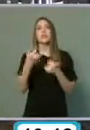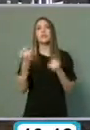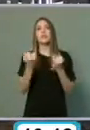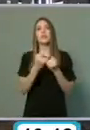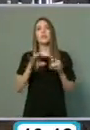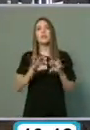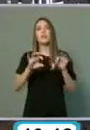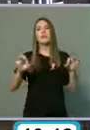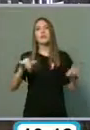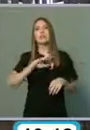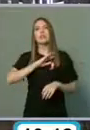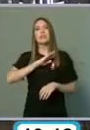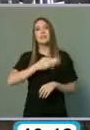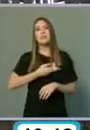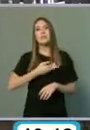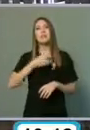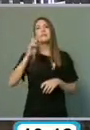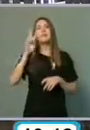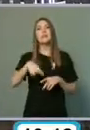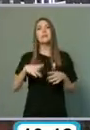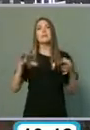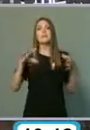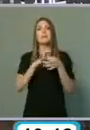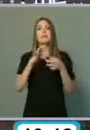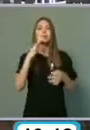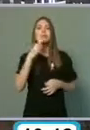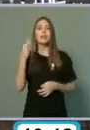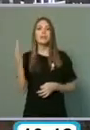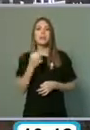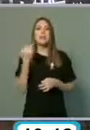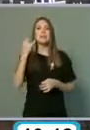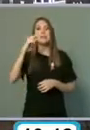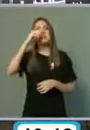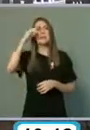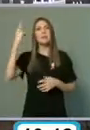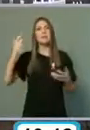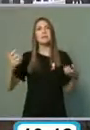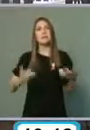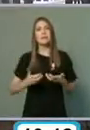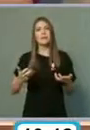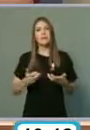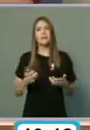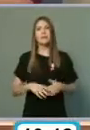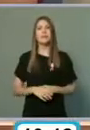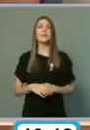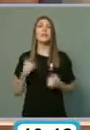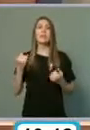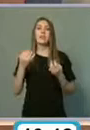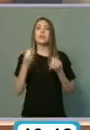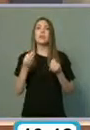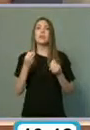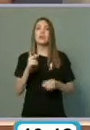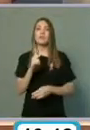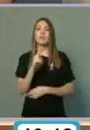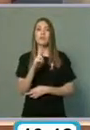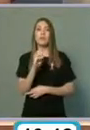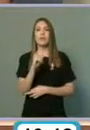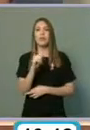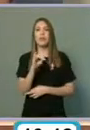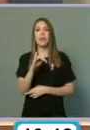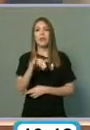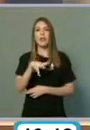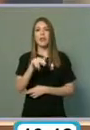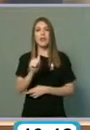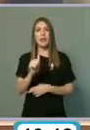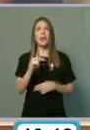Muy Entonces bien. va a quedar una combinación rica, muy sencilla de hacer y pues llena de proteína. Por el Exacto. frijol. Muy bien, pues vamos por supuesto a ver